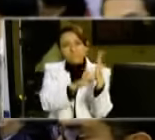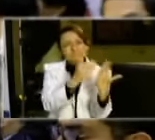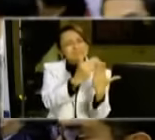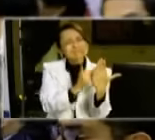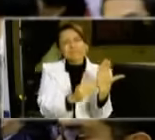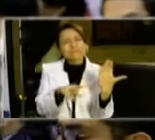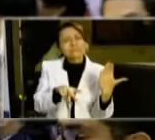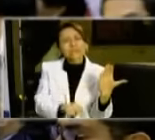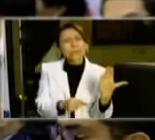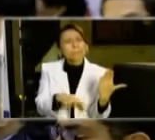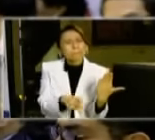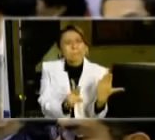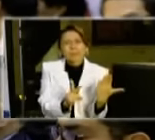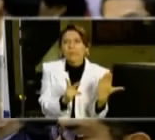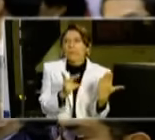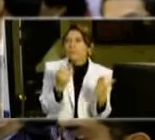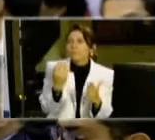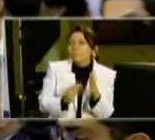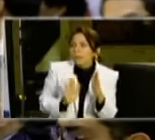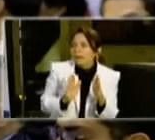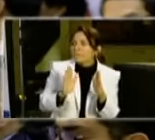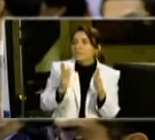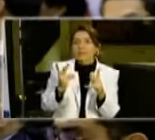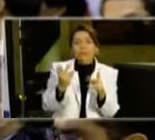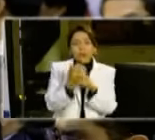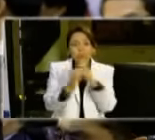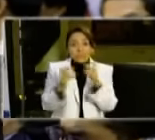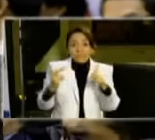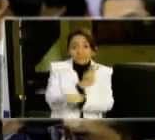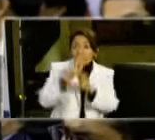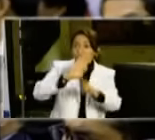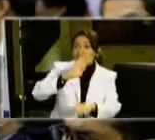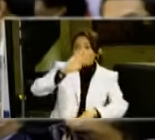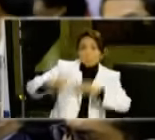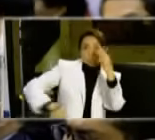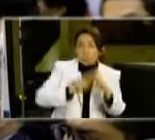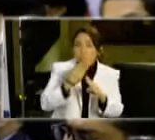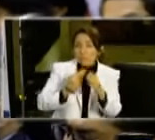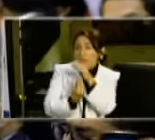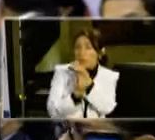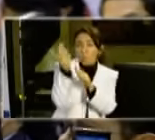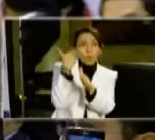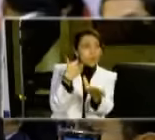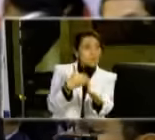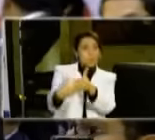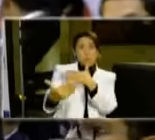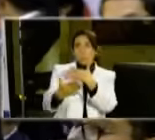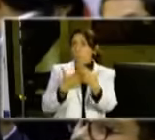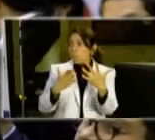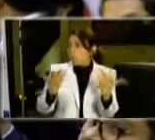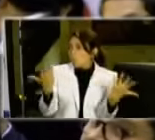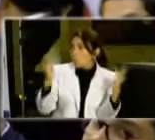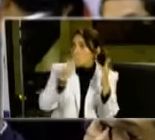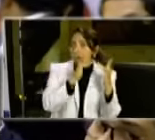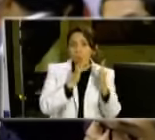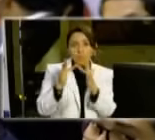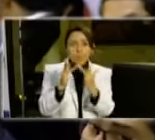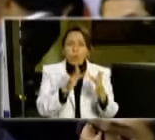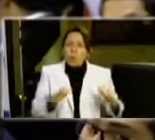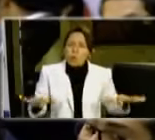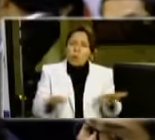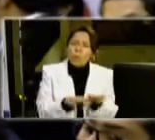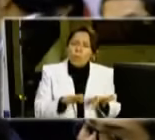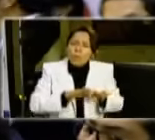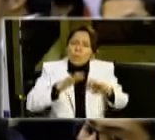está llevando. Entonces quiero saber cuál es la propuesta que usted podría darnos a nosotros los jóvenes para que podamos hacer